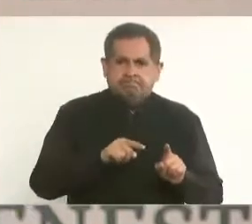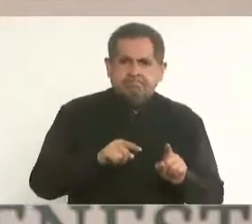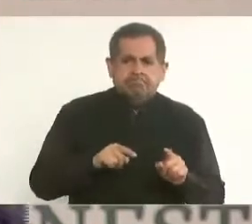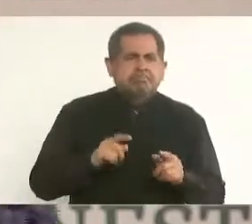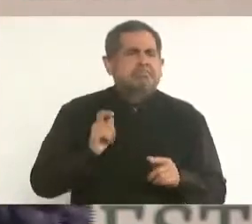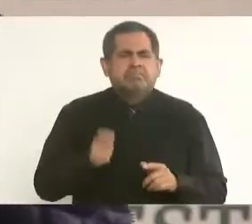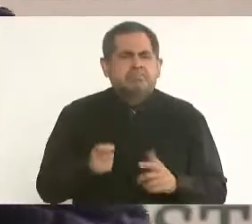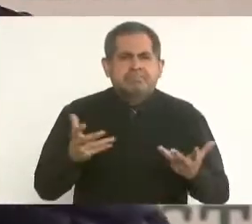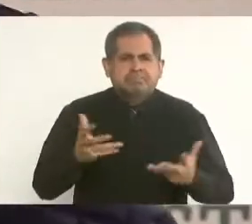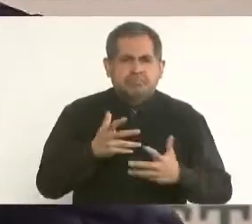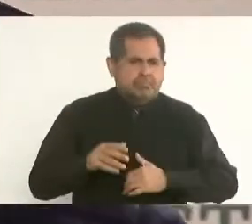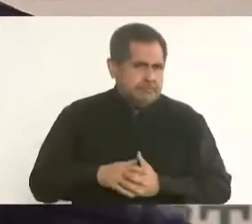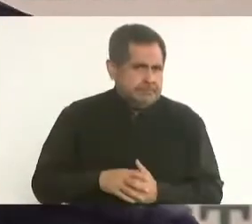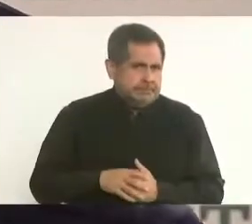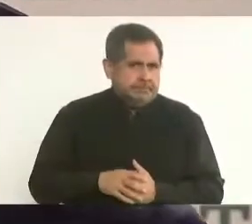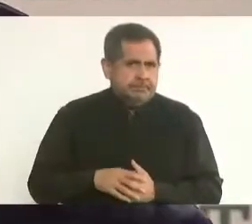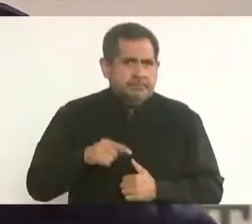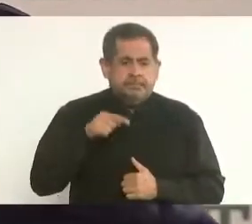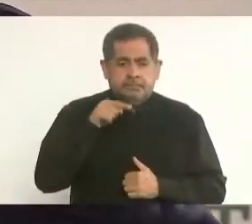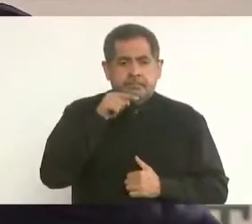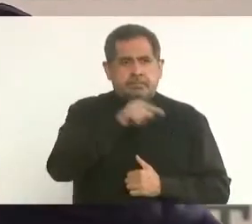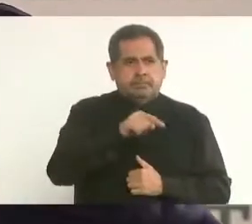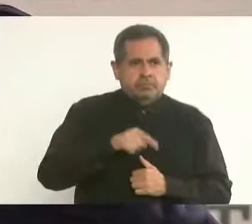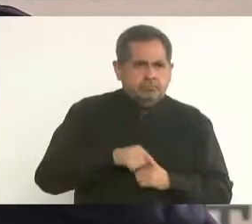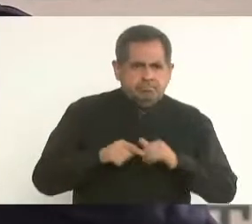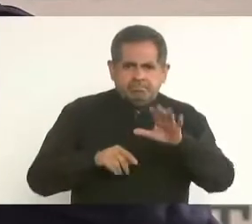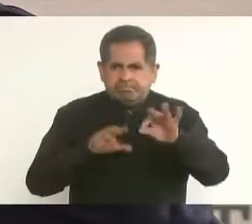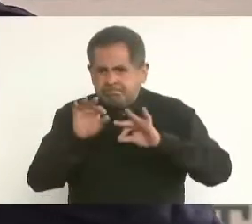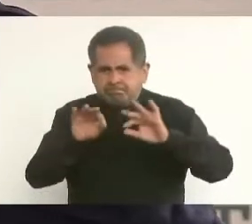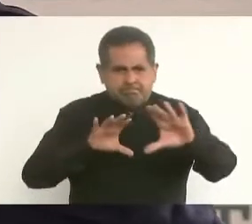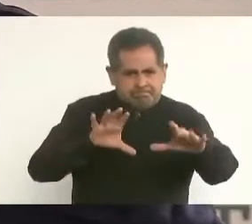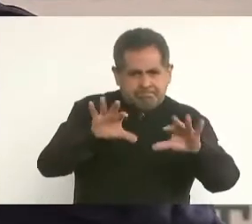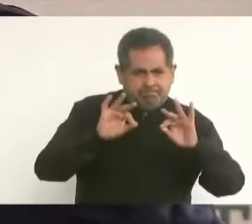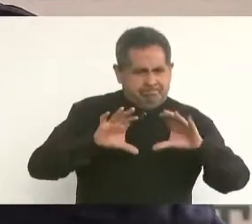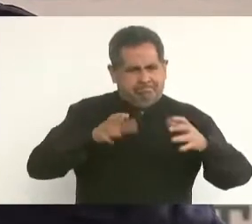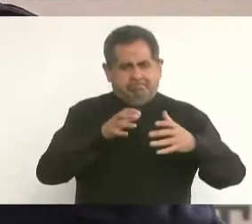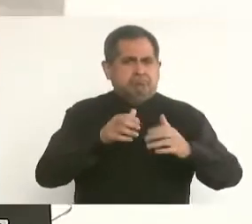constituye al actual ejército